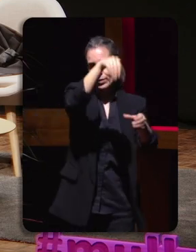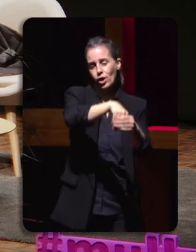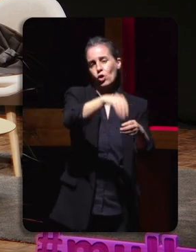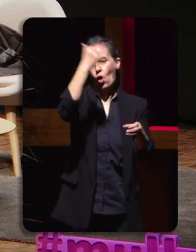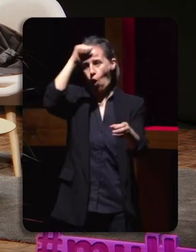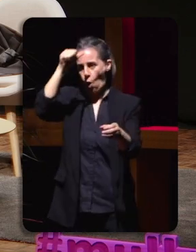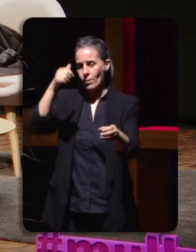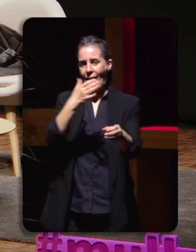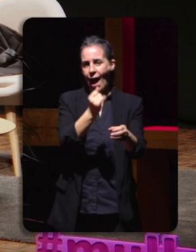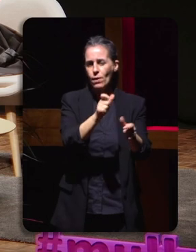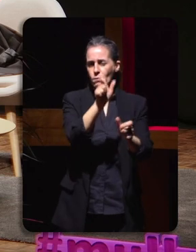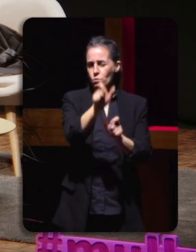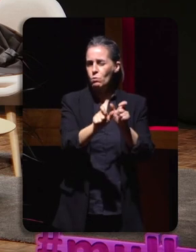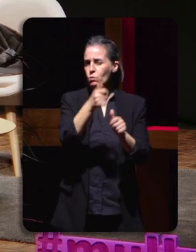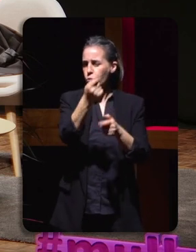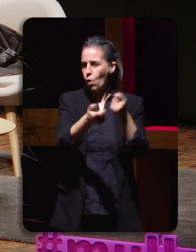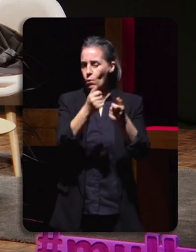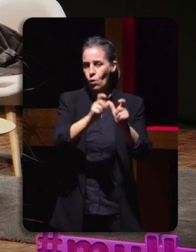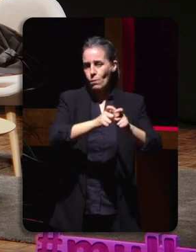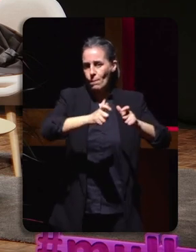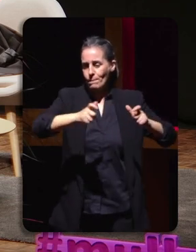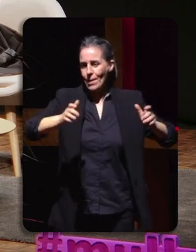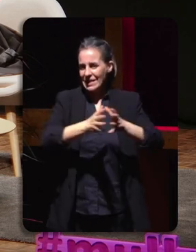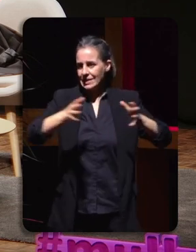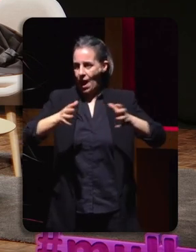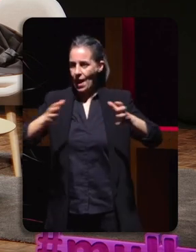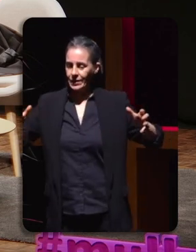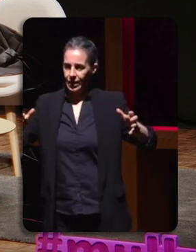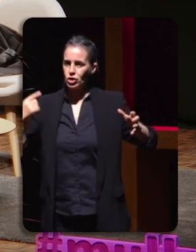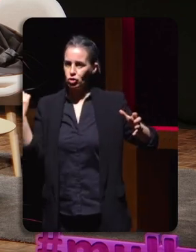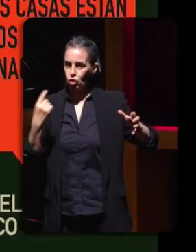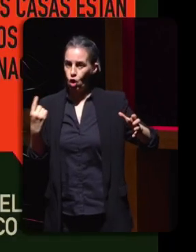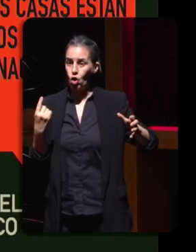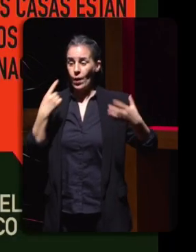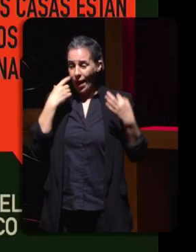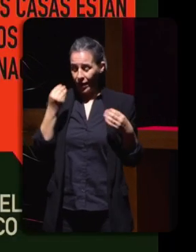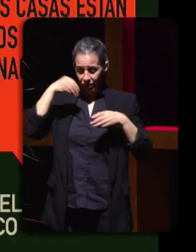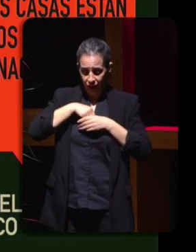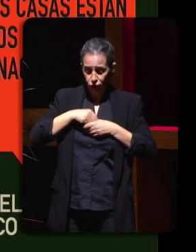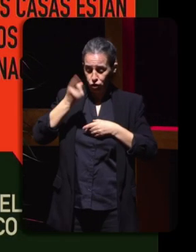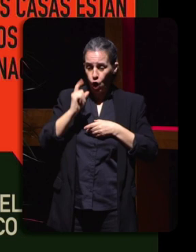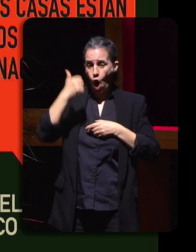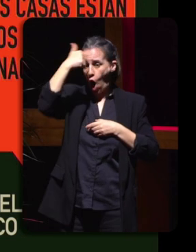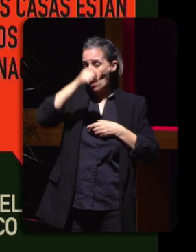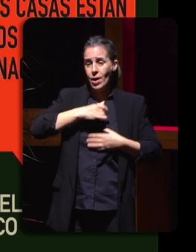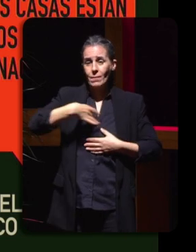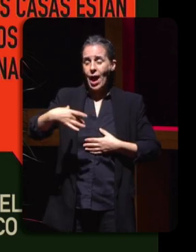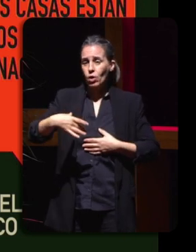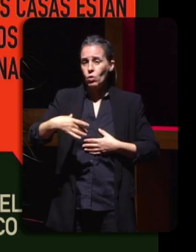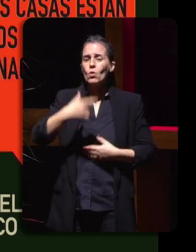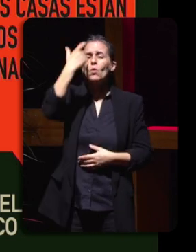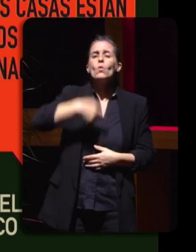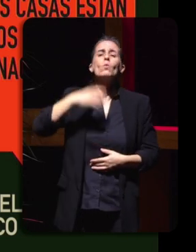y cada vez más solo hay alguien más ahí dentro no solo un hombre blanco en el vacío y la mujer dónde está